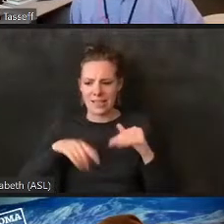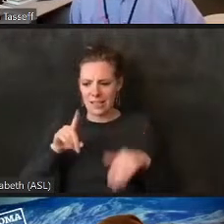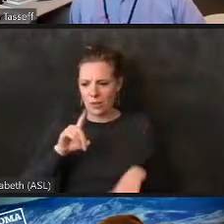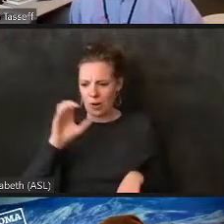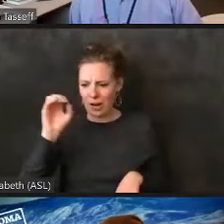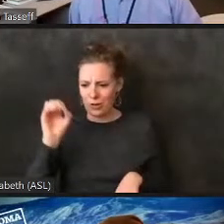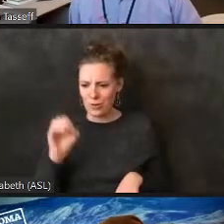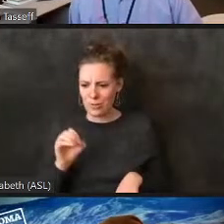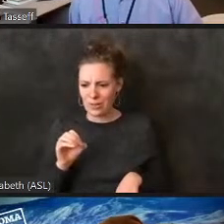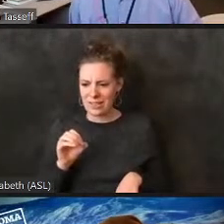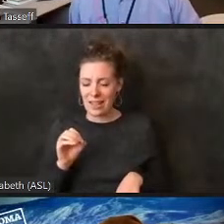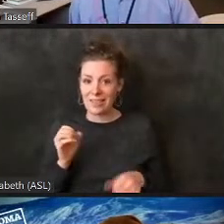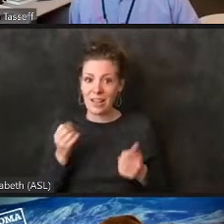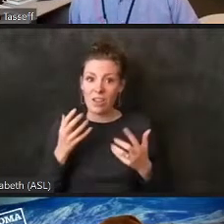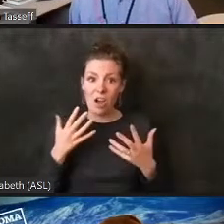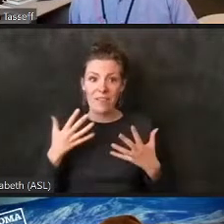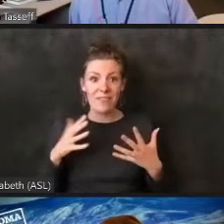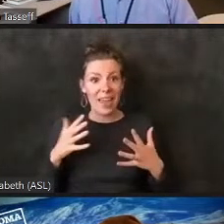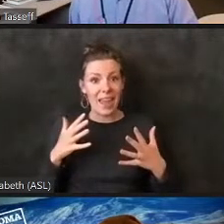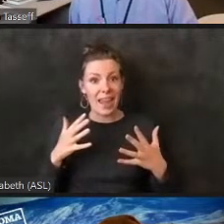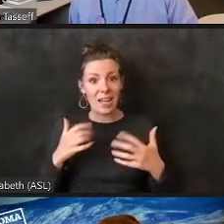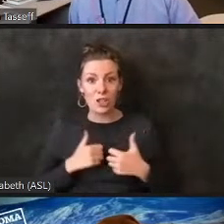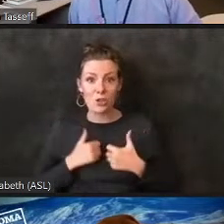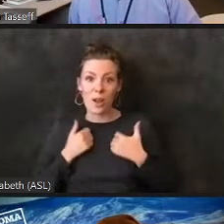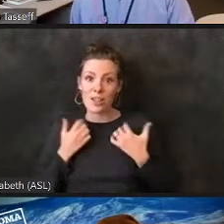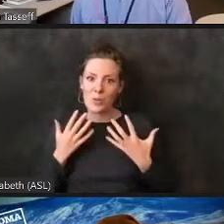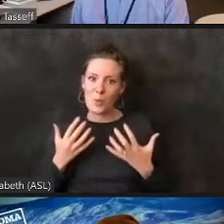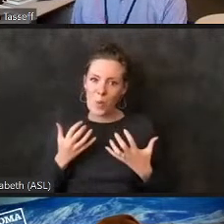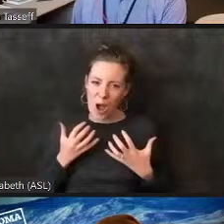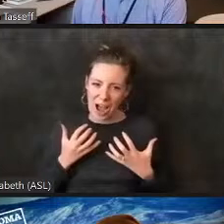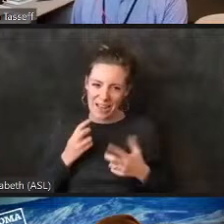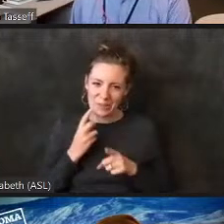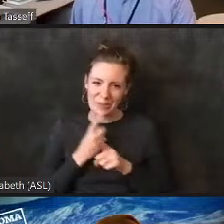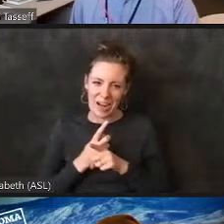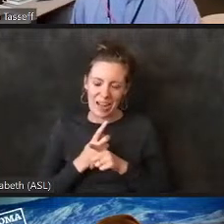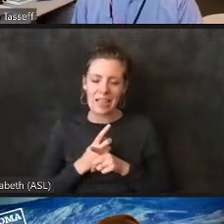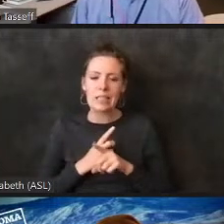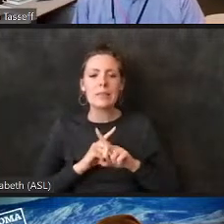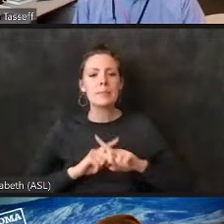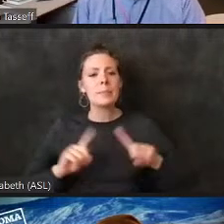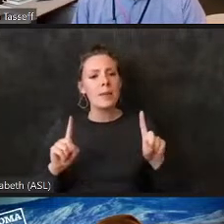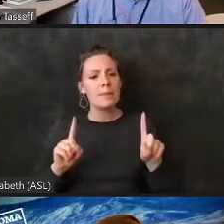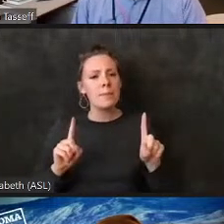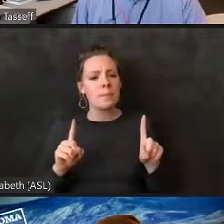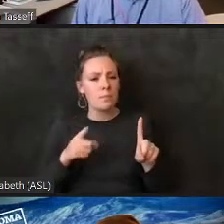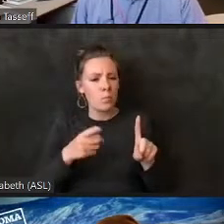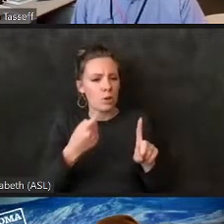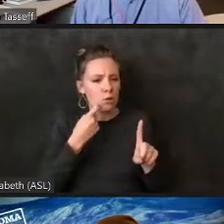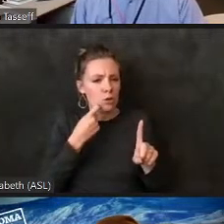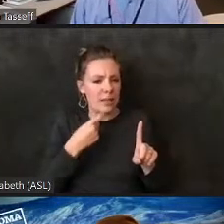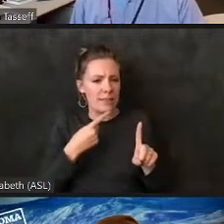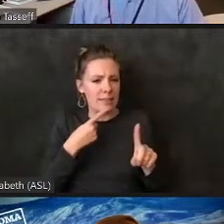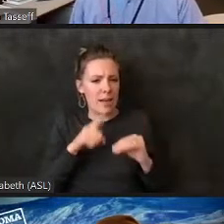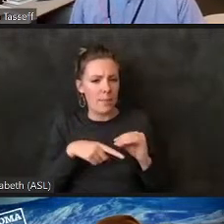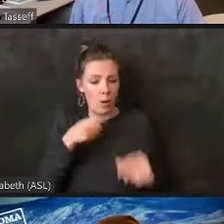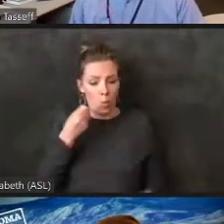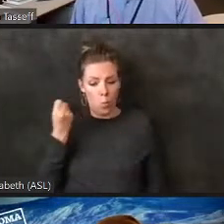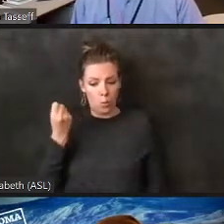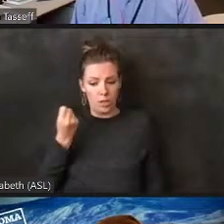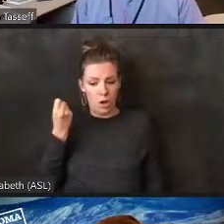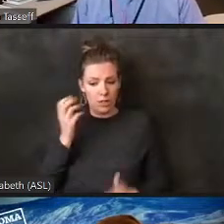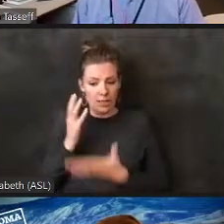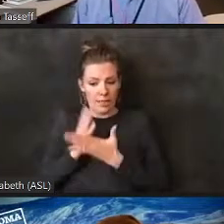de todos modos, es menos del 100% de que mucha gente, muchos residentes que están ansiosos, ¿verdad? Les gustaría ver más.